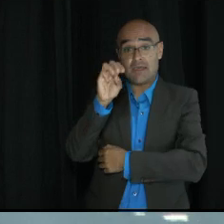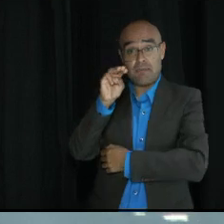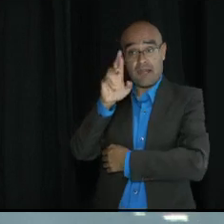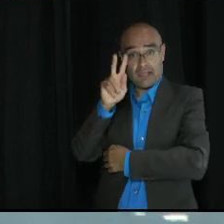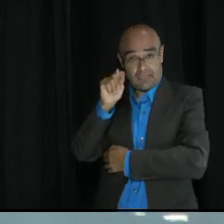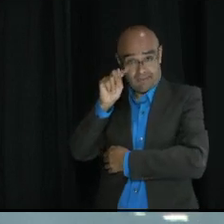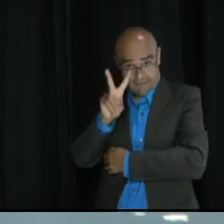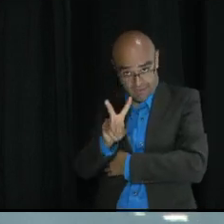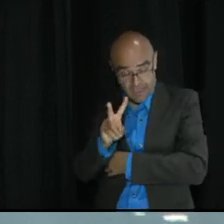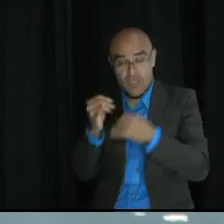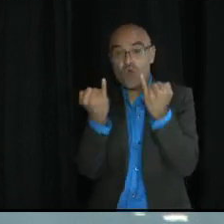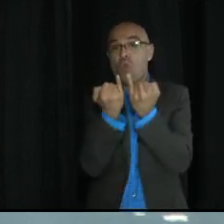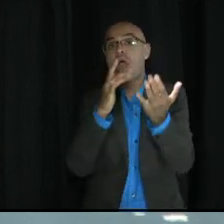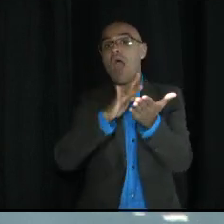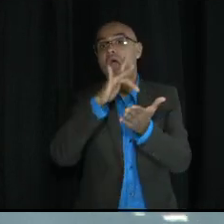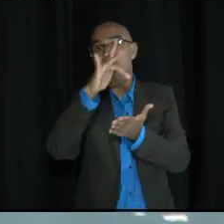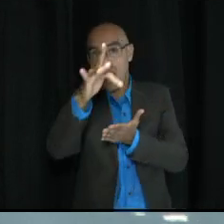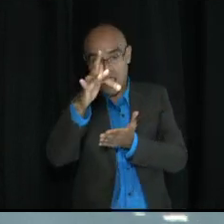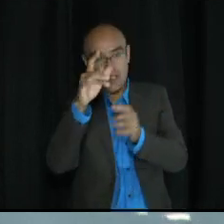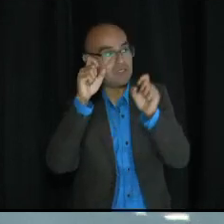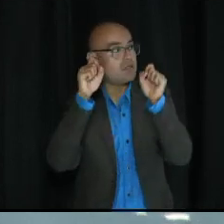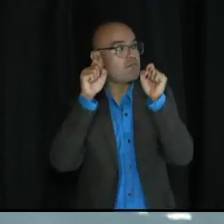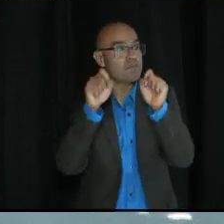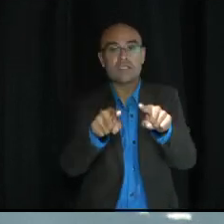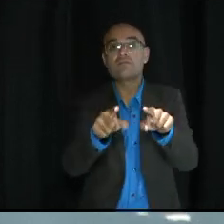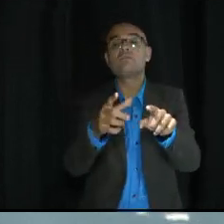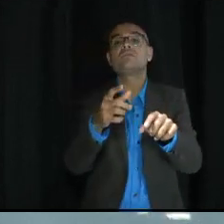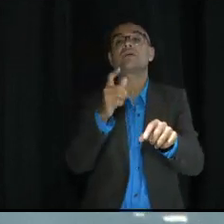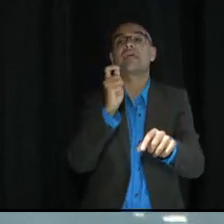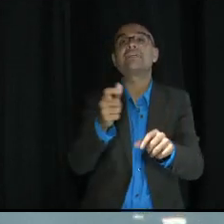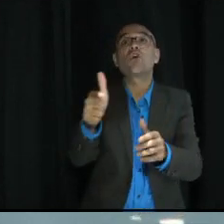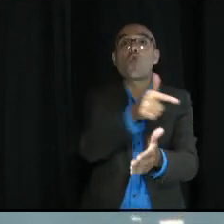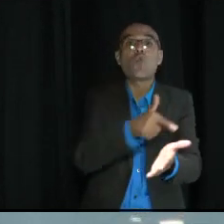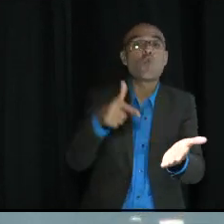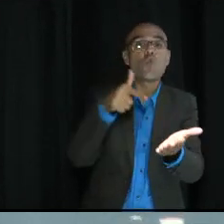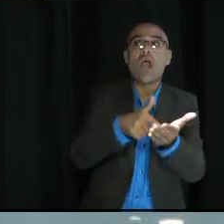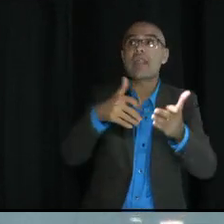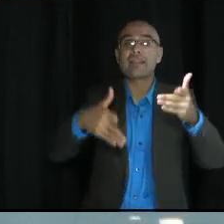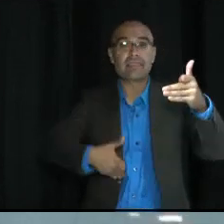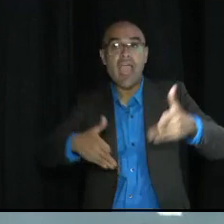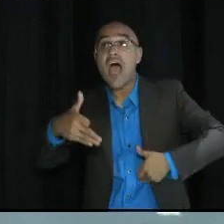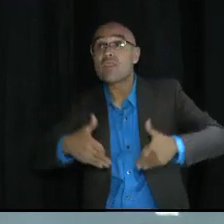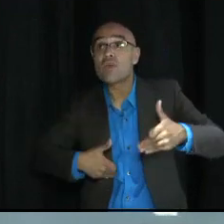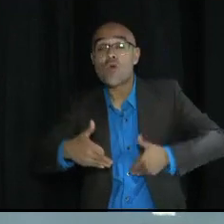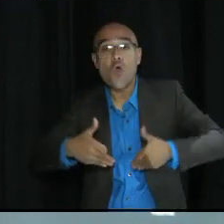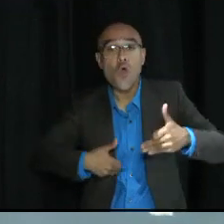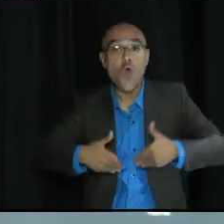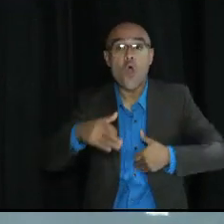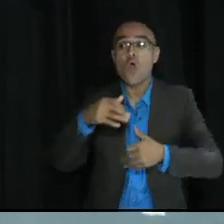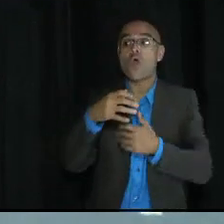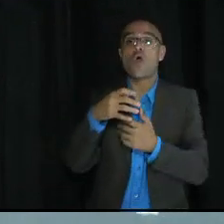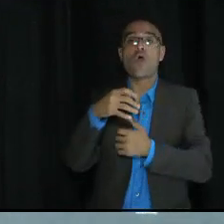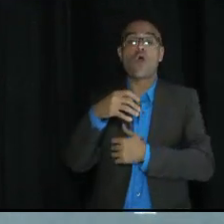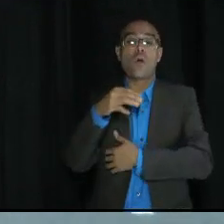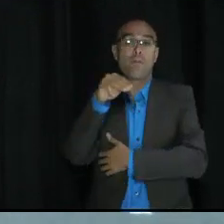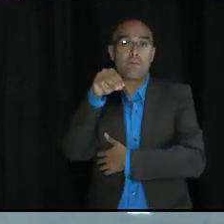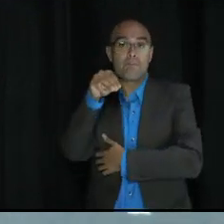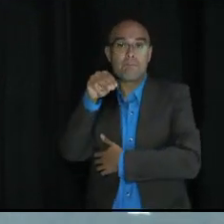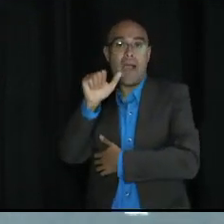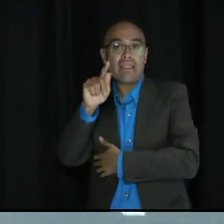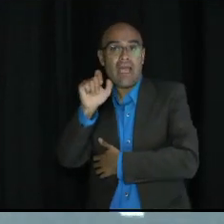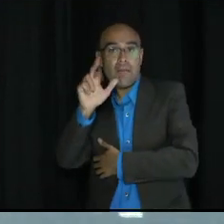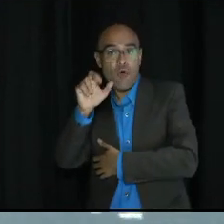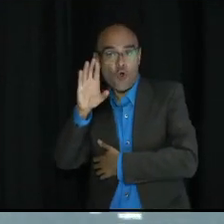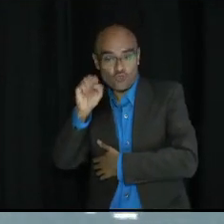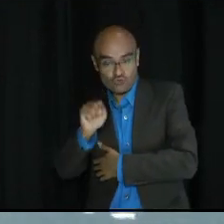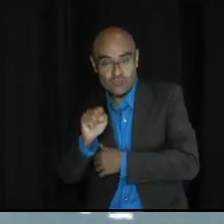Televisión, gracias a este espacio tan bello que es este recinto del Teatro Mariano Matamoros,